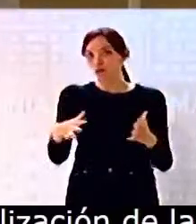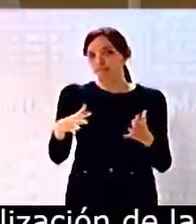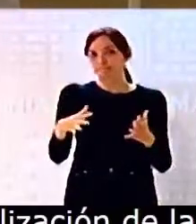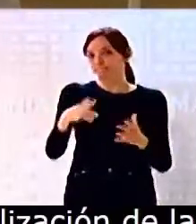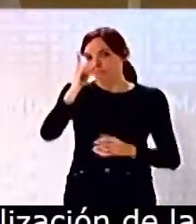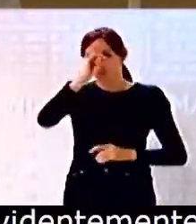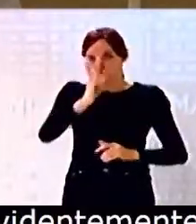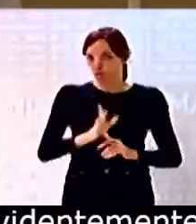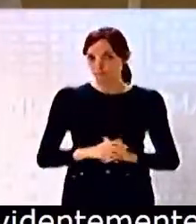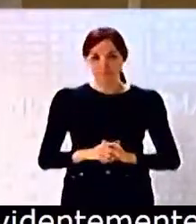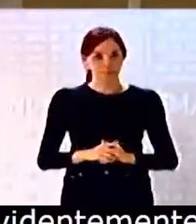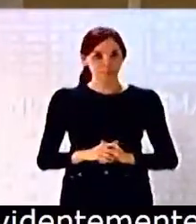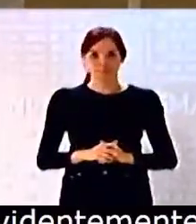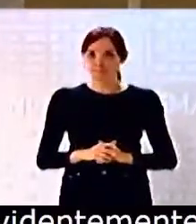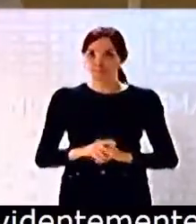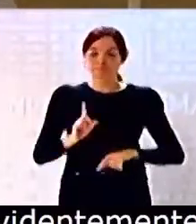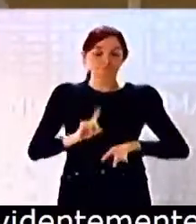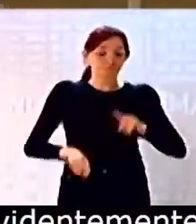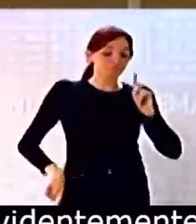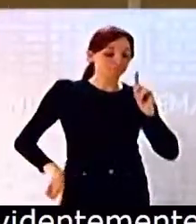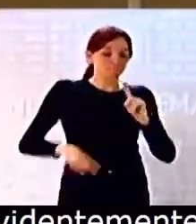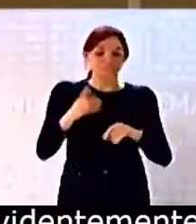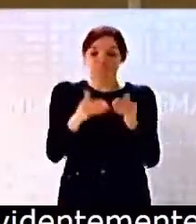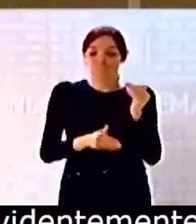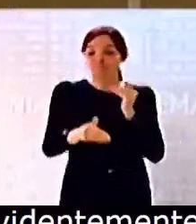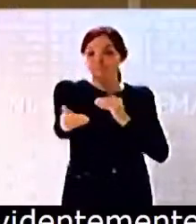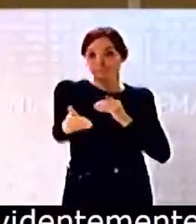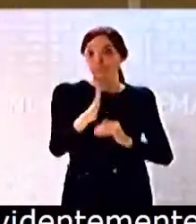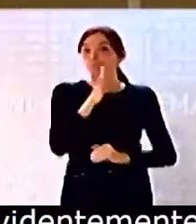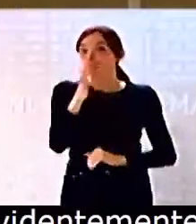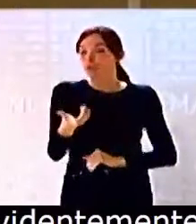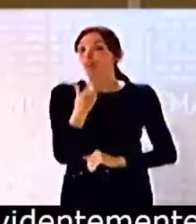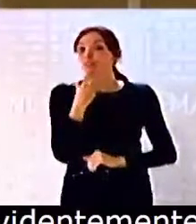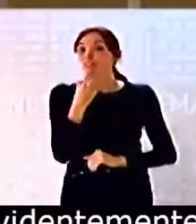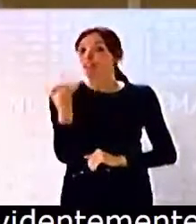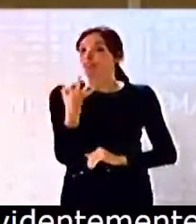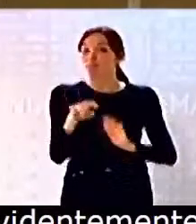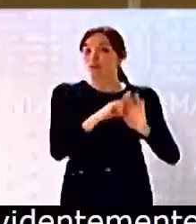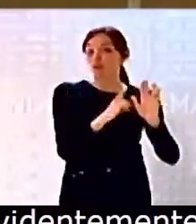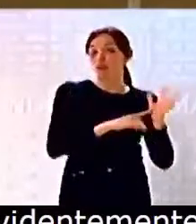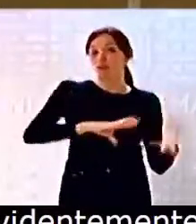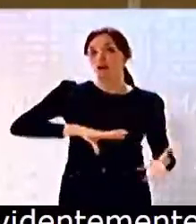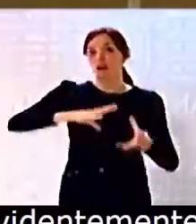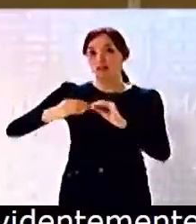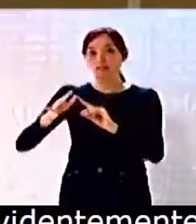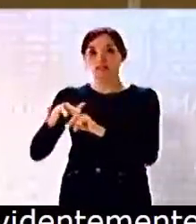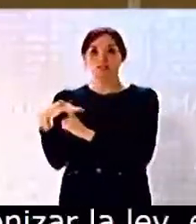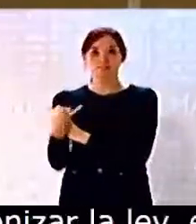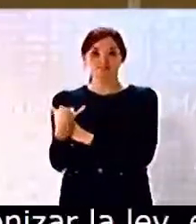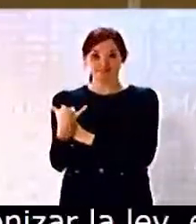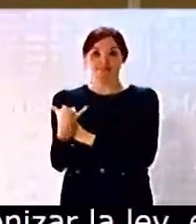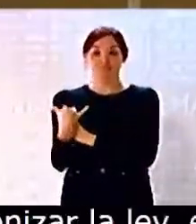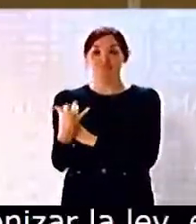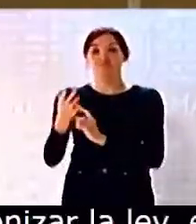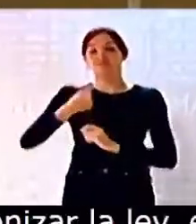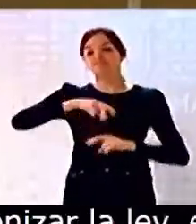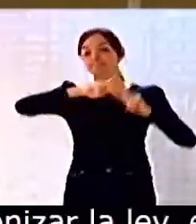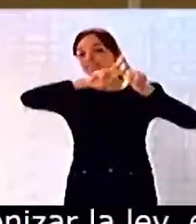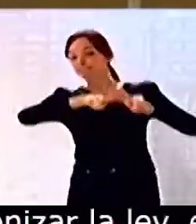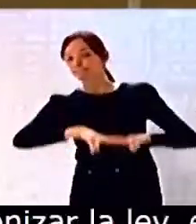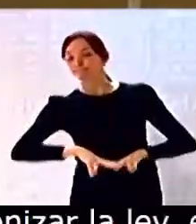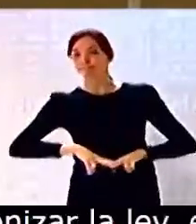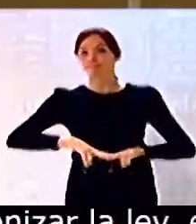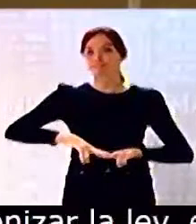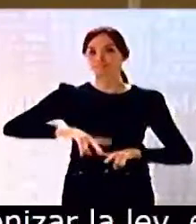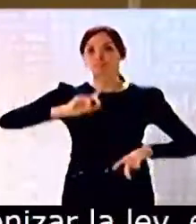atemporal. Es atemporal. A eso me refiero con armonizar la ley, es decir, que hagamos una interpretación armónica